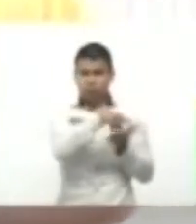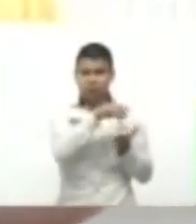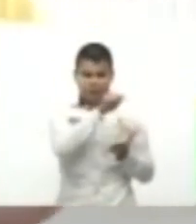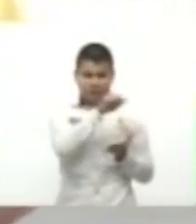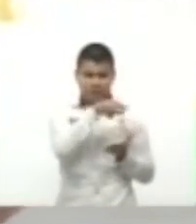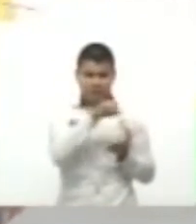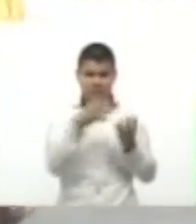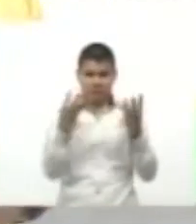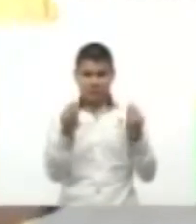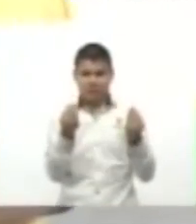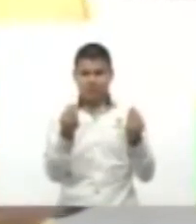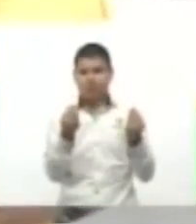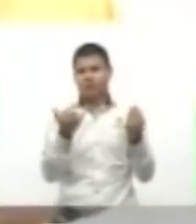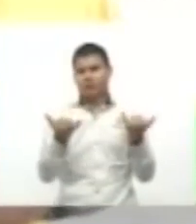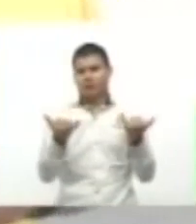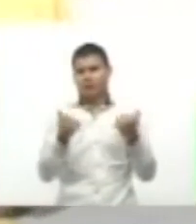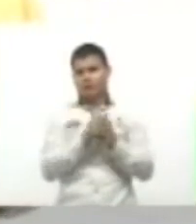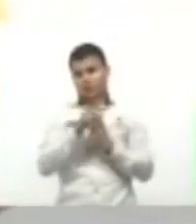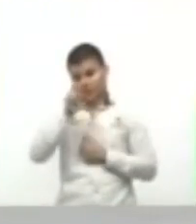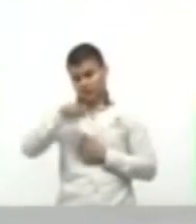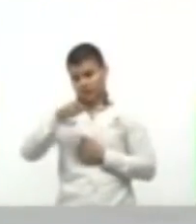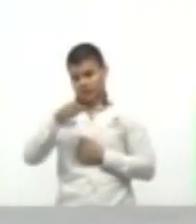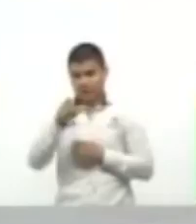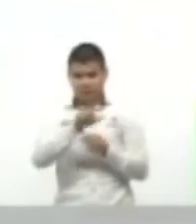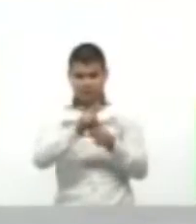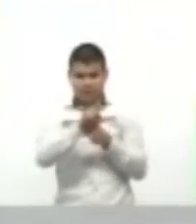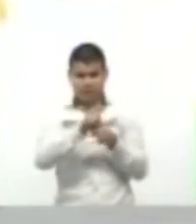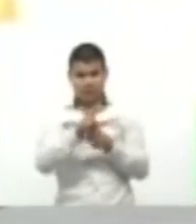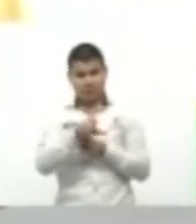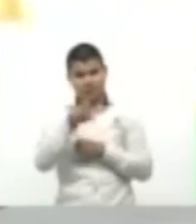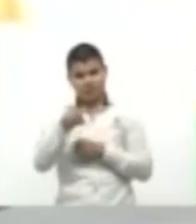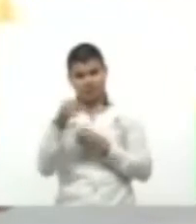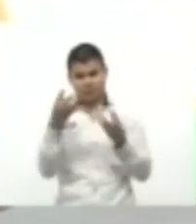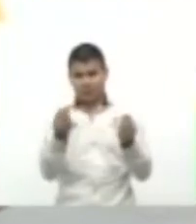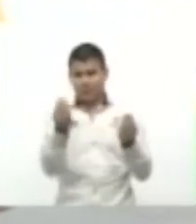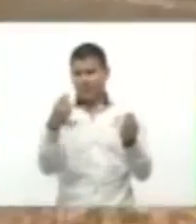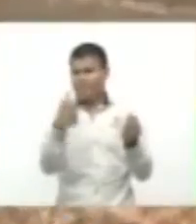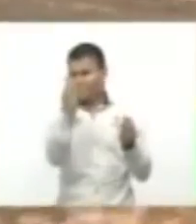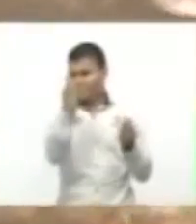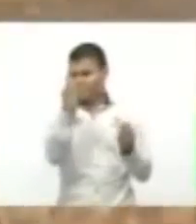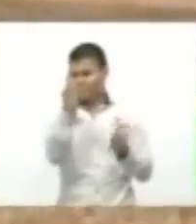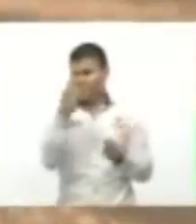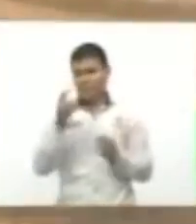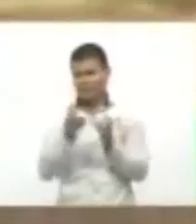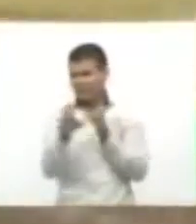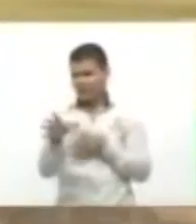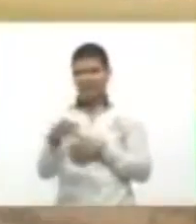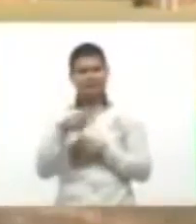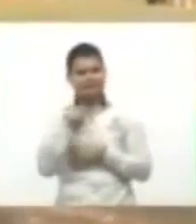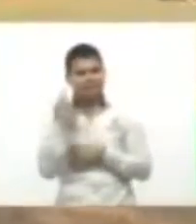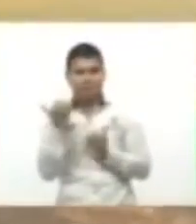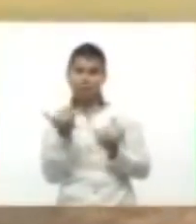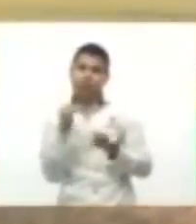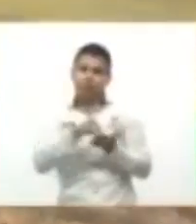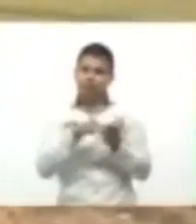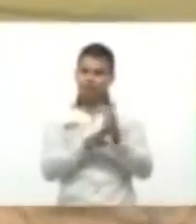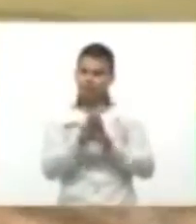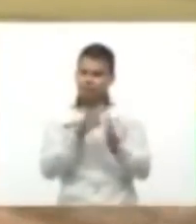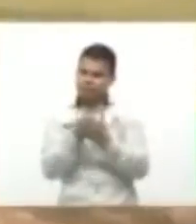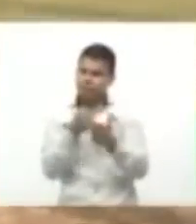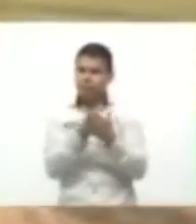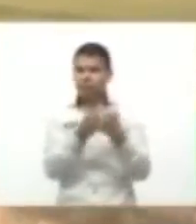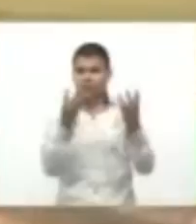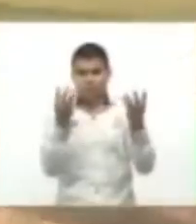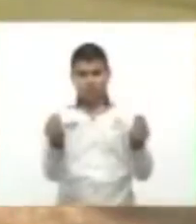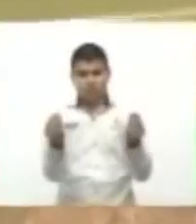nosotros tenemos en este momento la necesidad en la liga porque no arrancamos bien la primera fecha. Aquí todos quieren jugar, hasta un